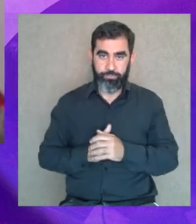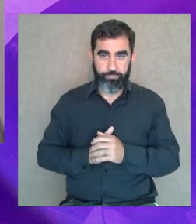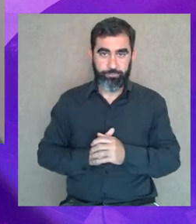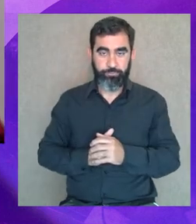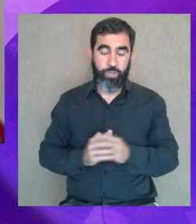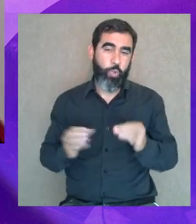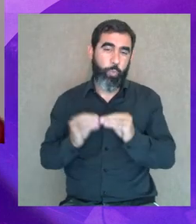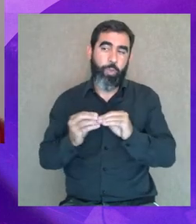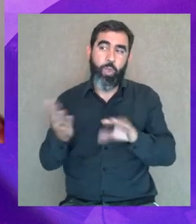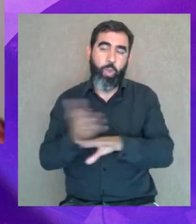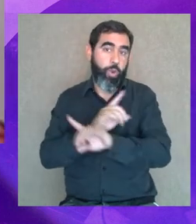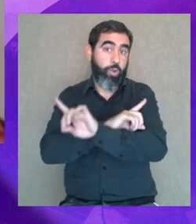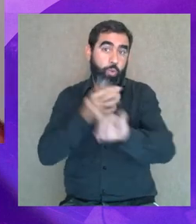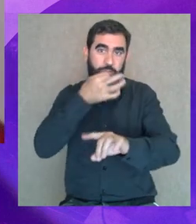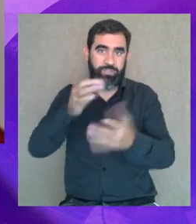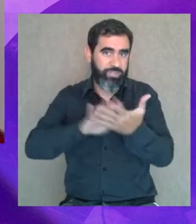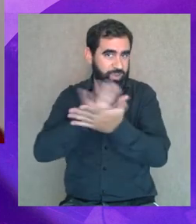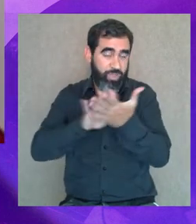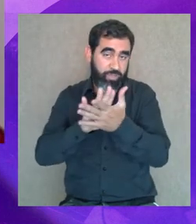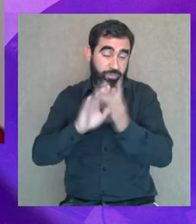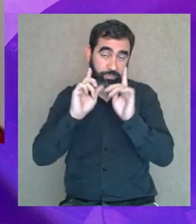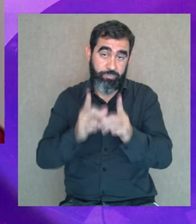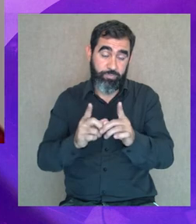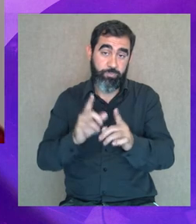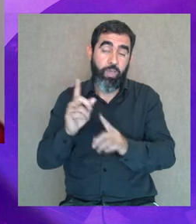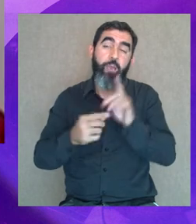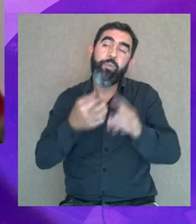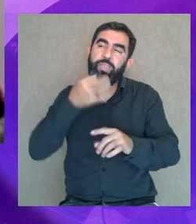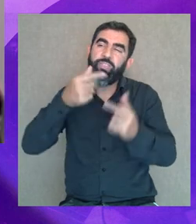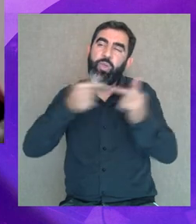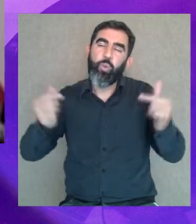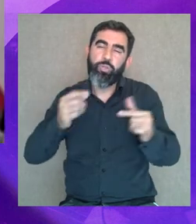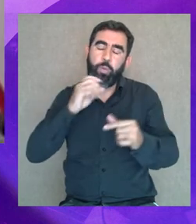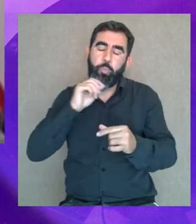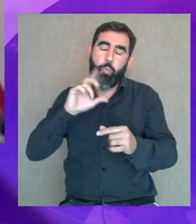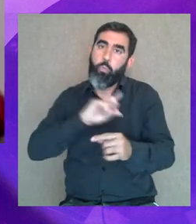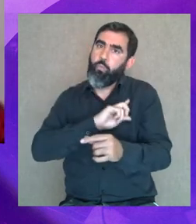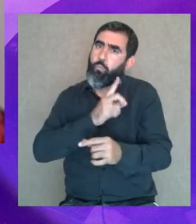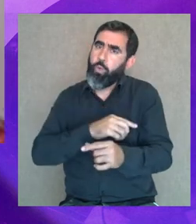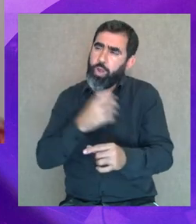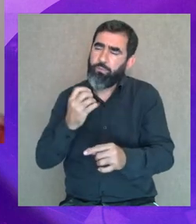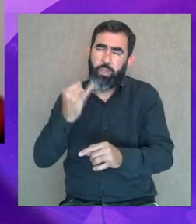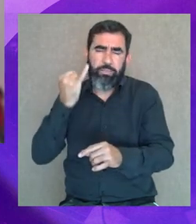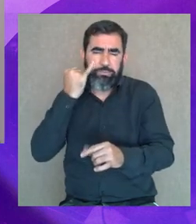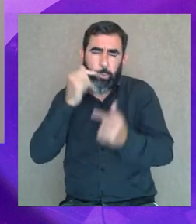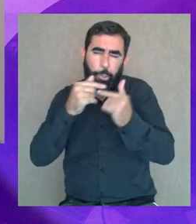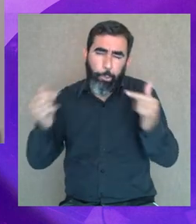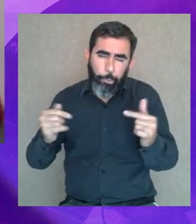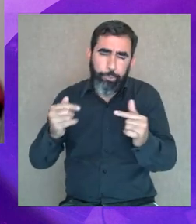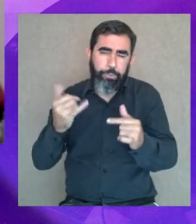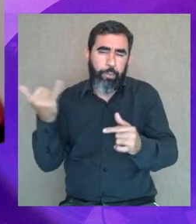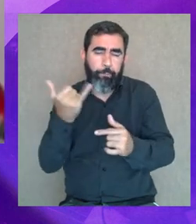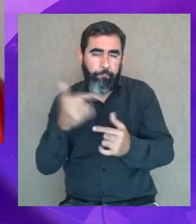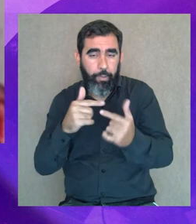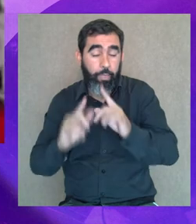piropos entre los compañeros los piropos agresivos además porque los piropos decirle agresivo pero siempre con algo sexual